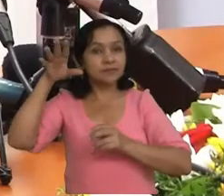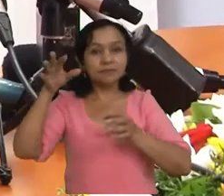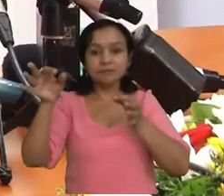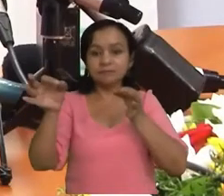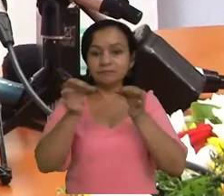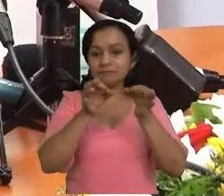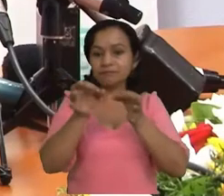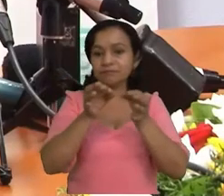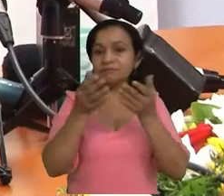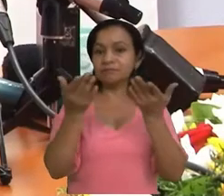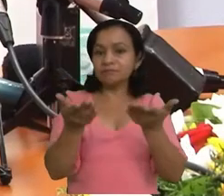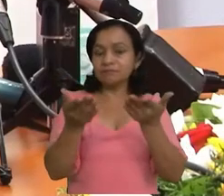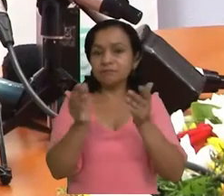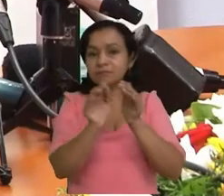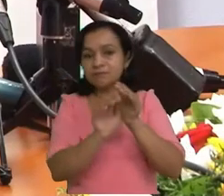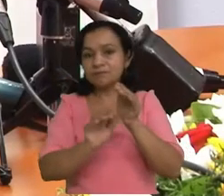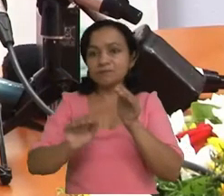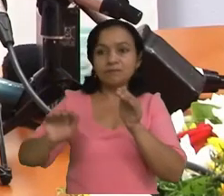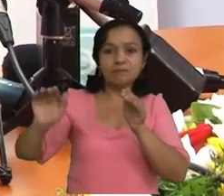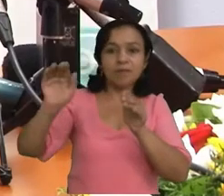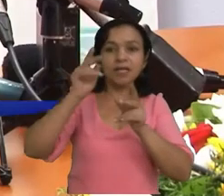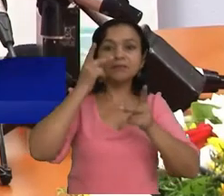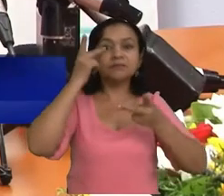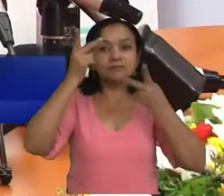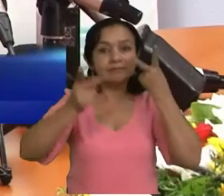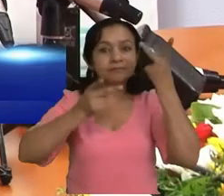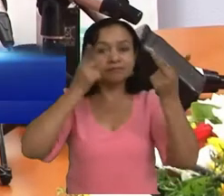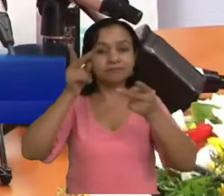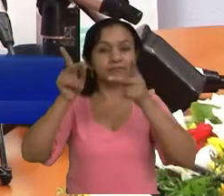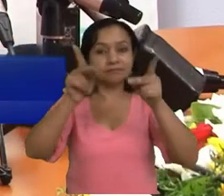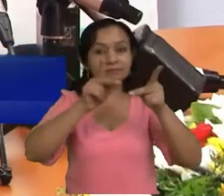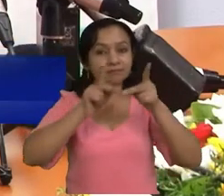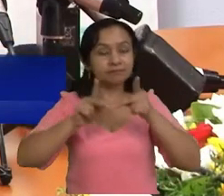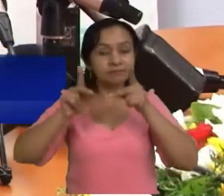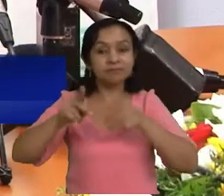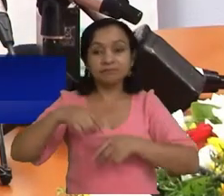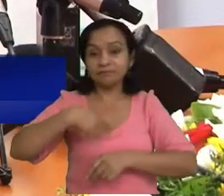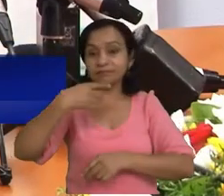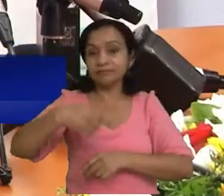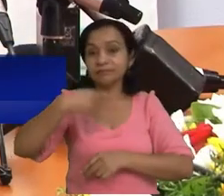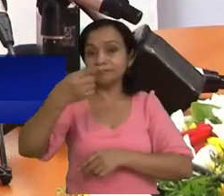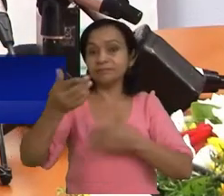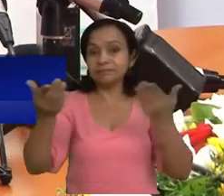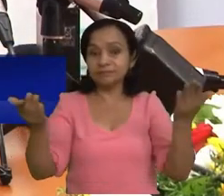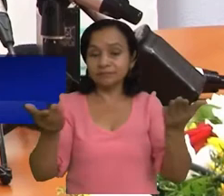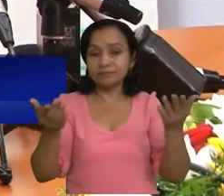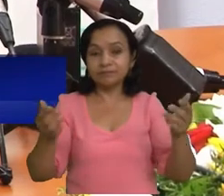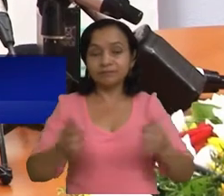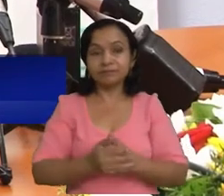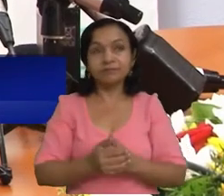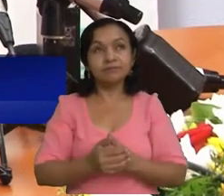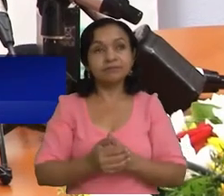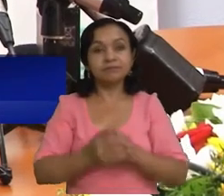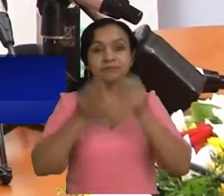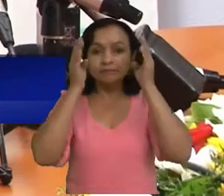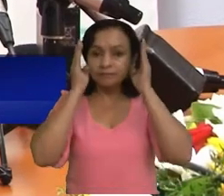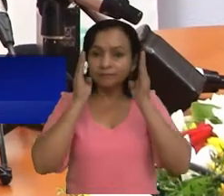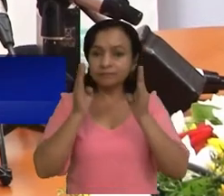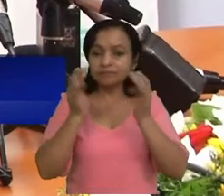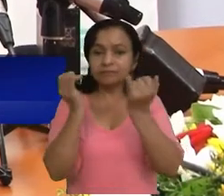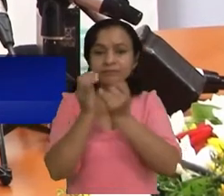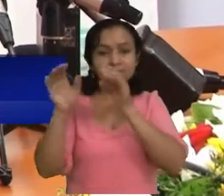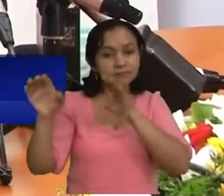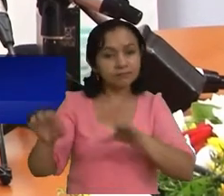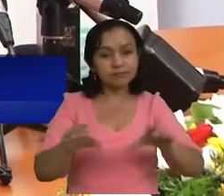Metepe se ha venido incrementando cada día. También atendimos las